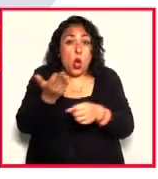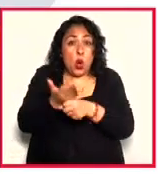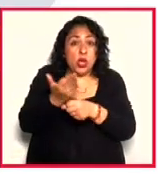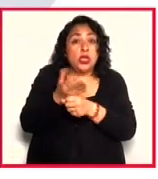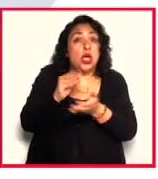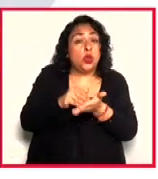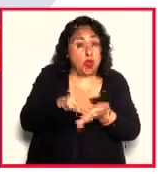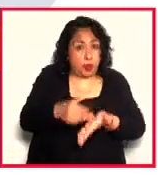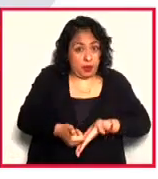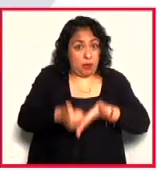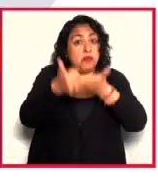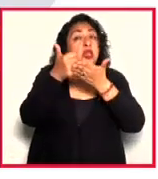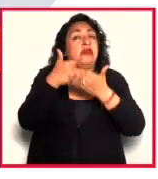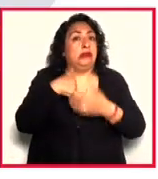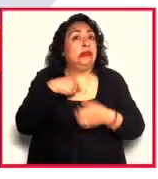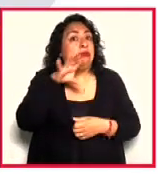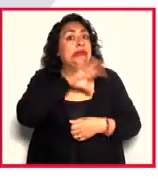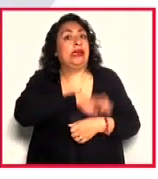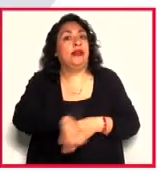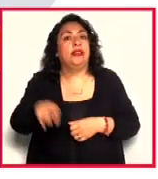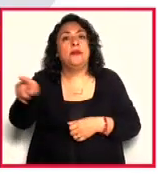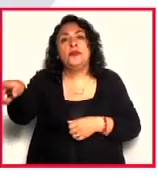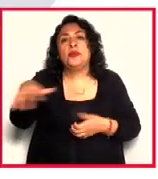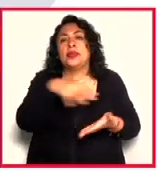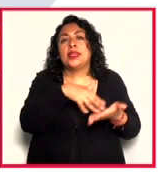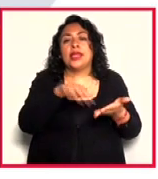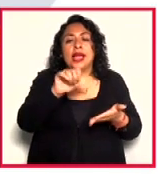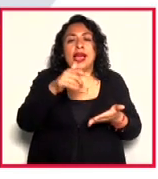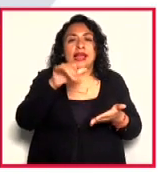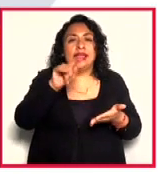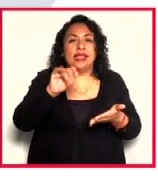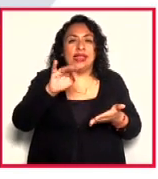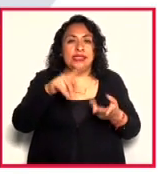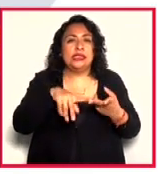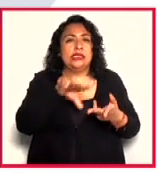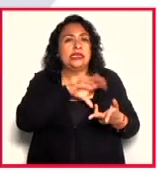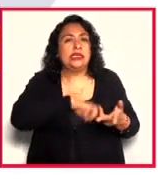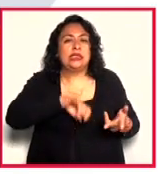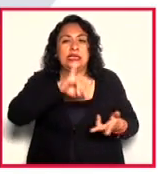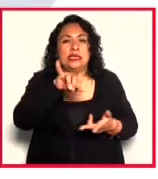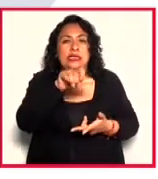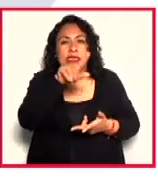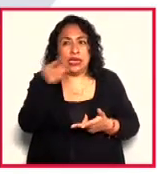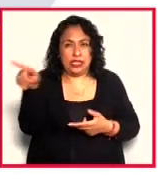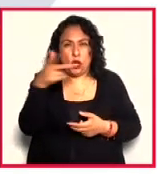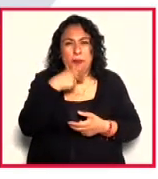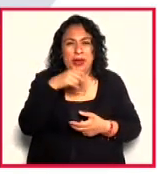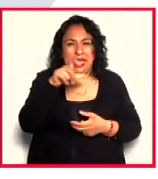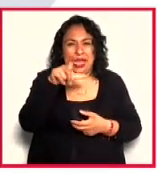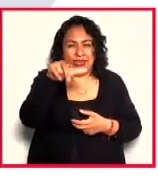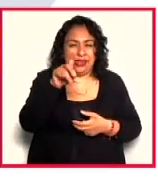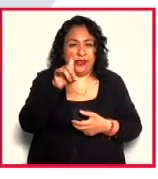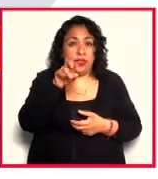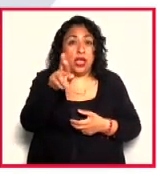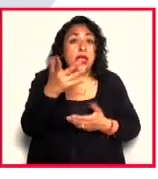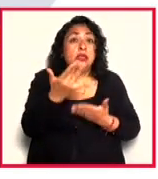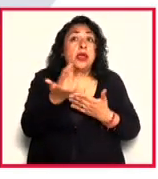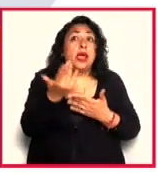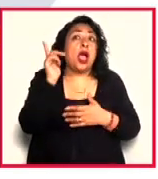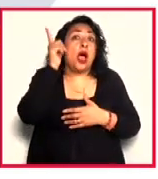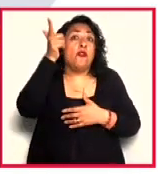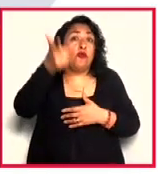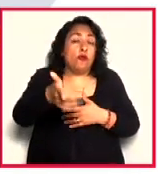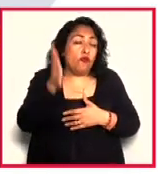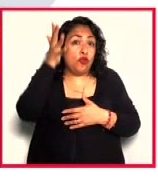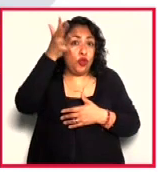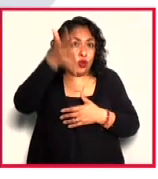encanta. Lector de Agatha Christie y aficionado al jazz, Alexander Vivero espera un día poder tocar en el